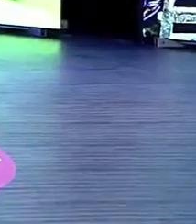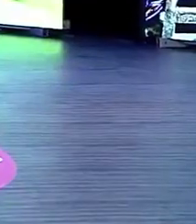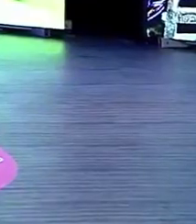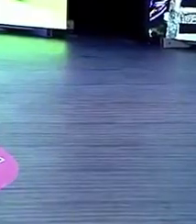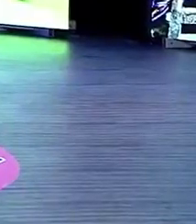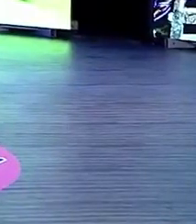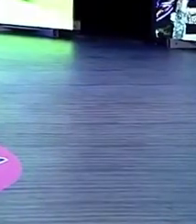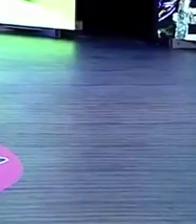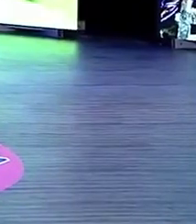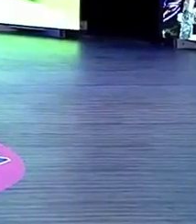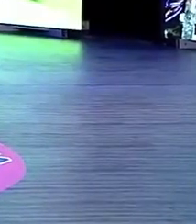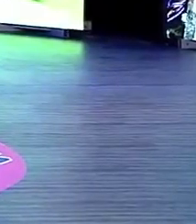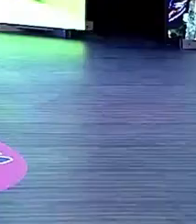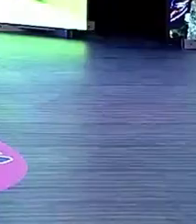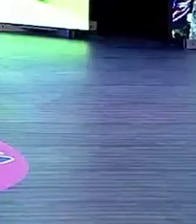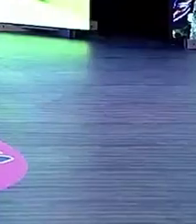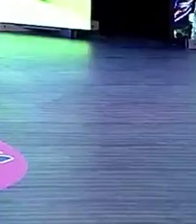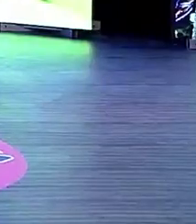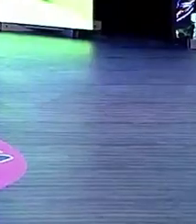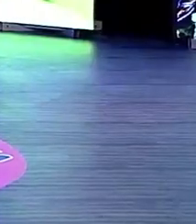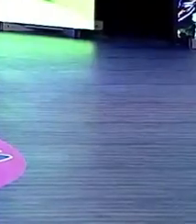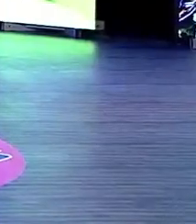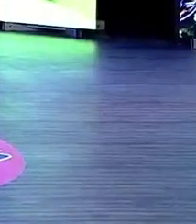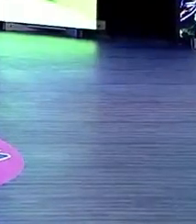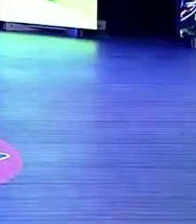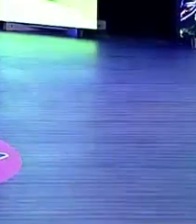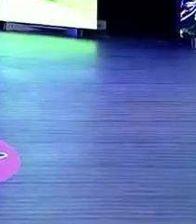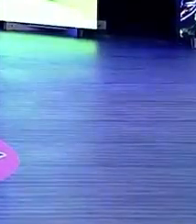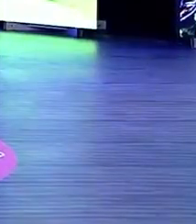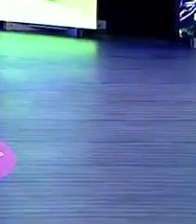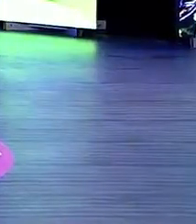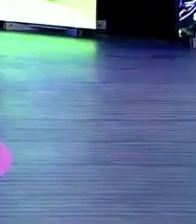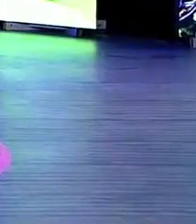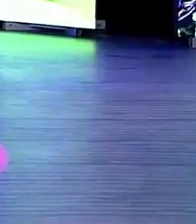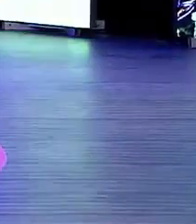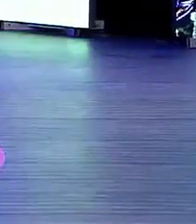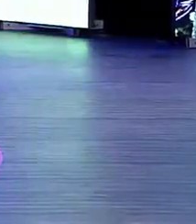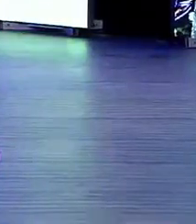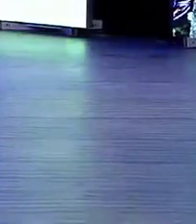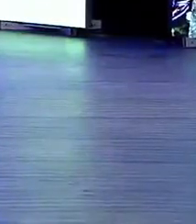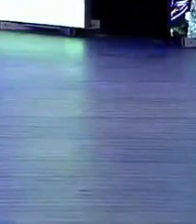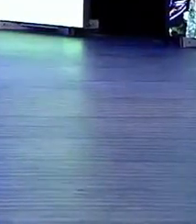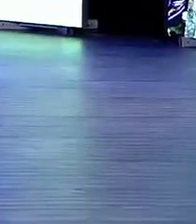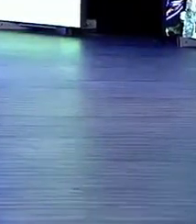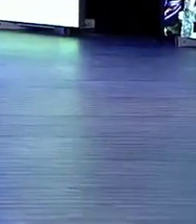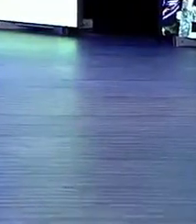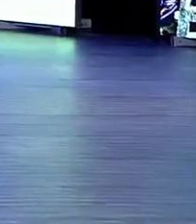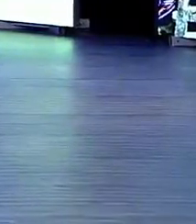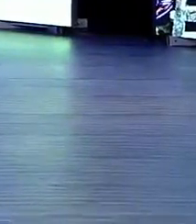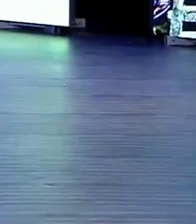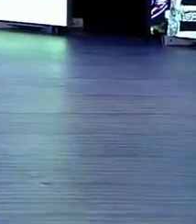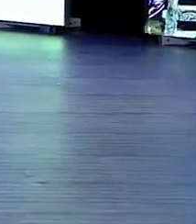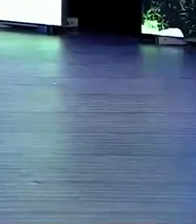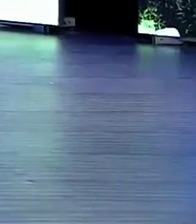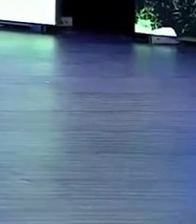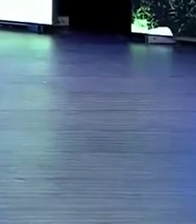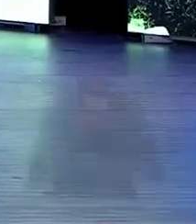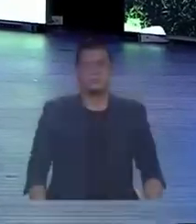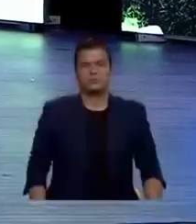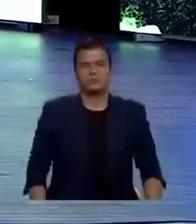viceministro pues muchísimas gracias por estar aquí qué delicia poder tener la oportunidad de contar los colombianos que hemos venido haciendo desde ese viceministerio